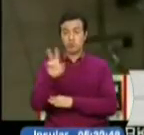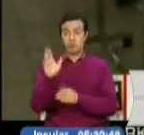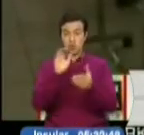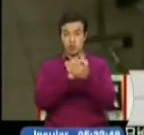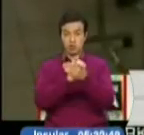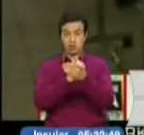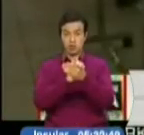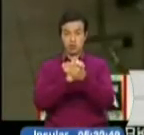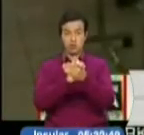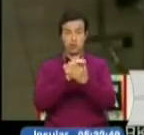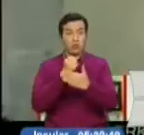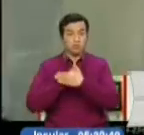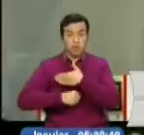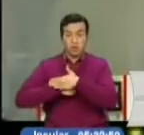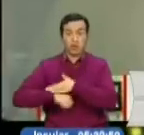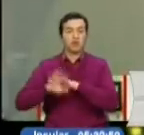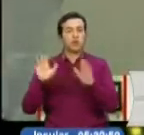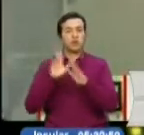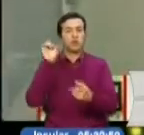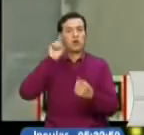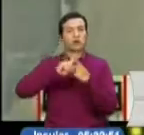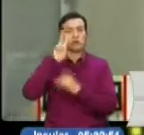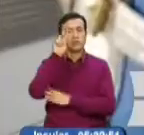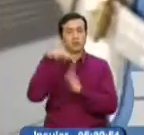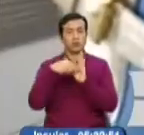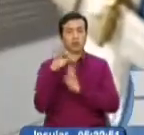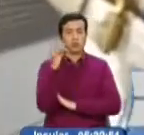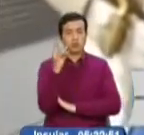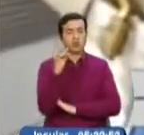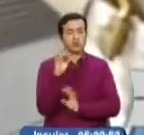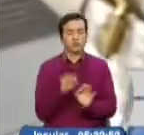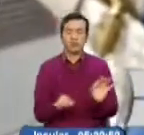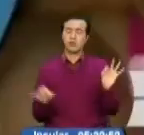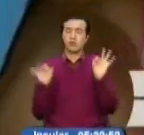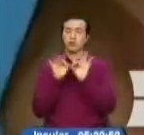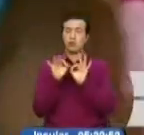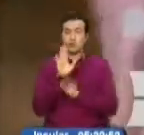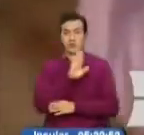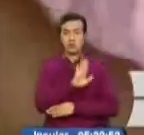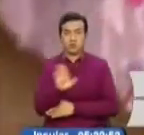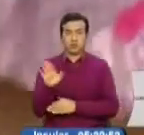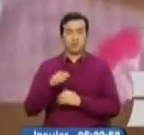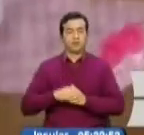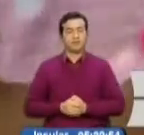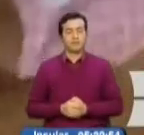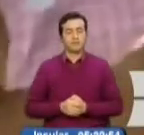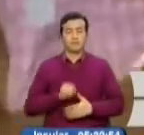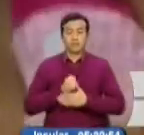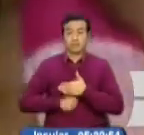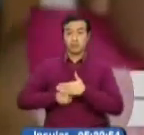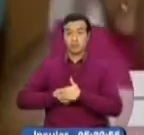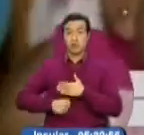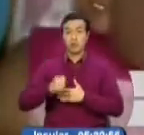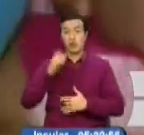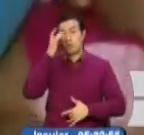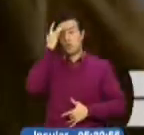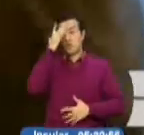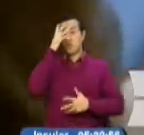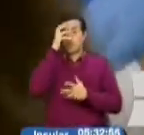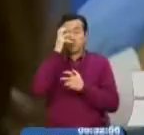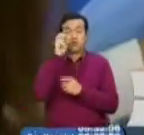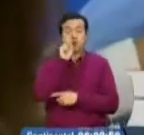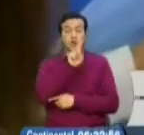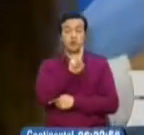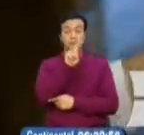tener hijos hasta el 2018 para evitar que se incrementen casos de bebés nacidos con microcefalia. En esta nación se registran